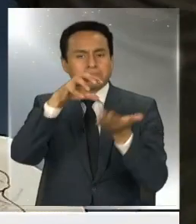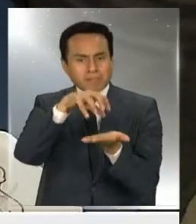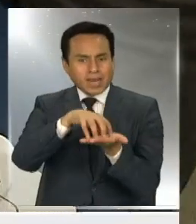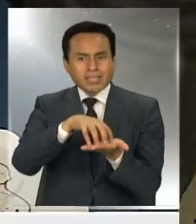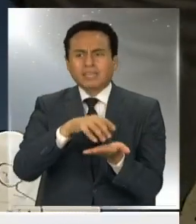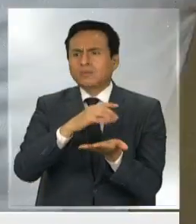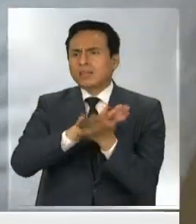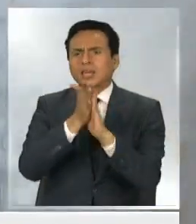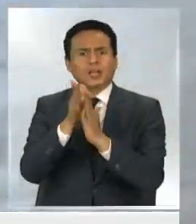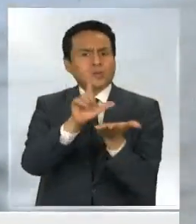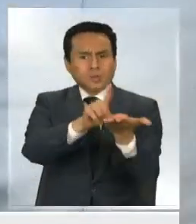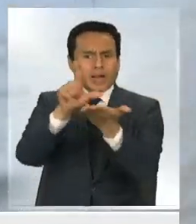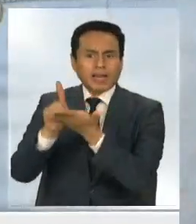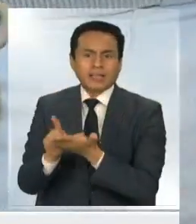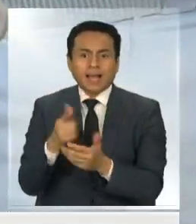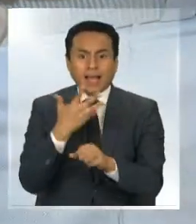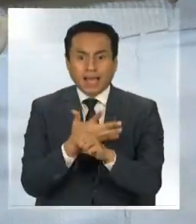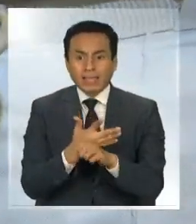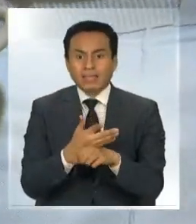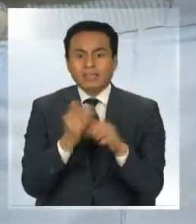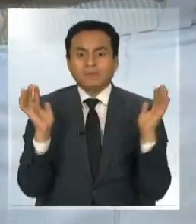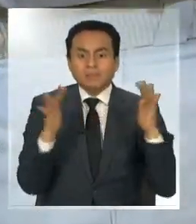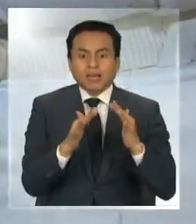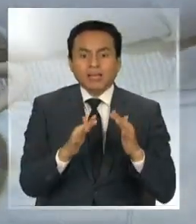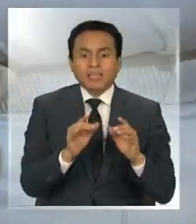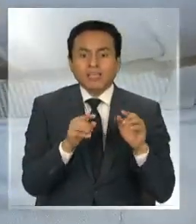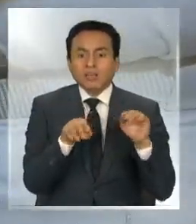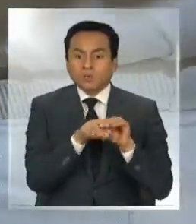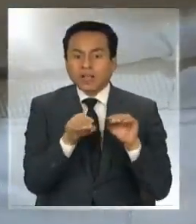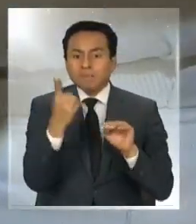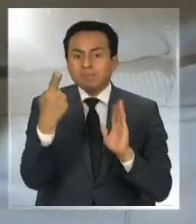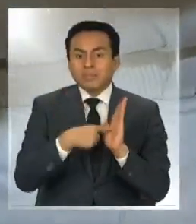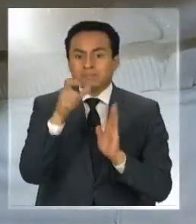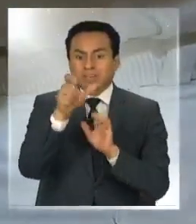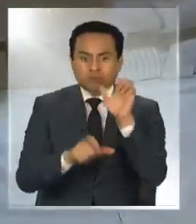cualquier otro lugar con capacidad igual o superior a 1000 personas.